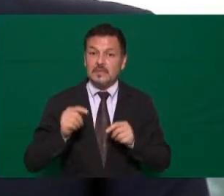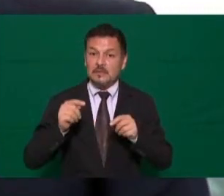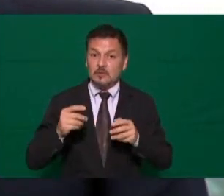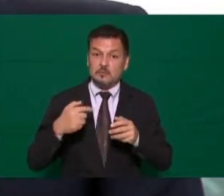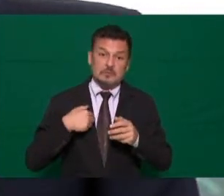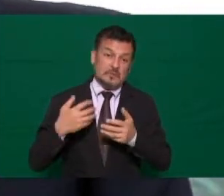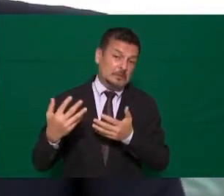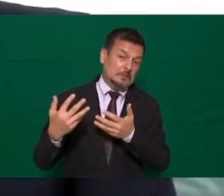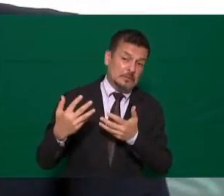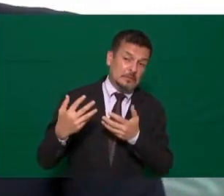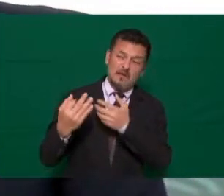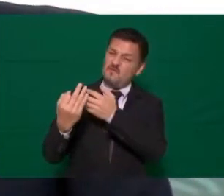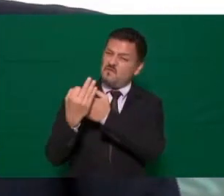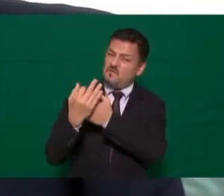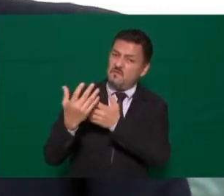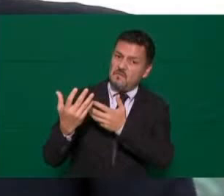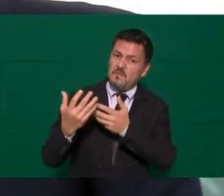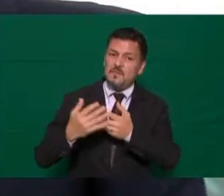enfrentamos